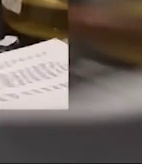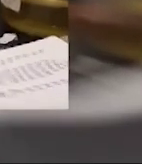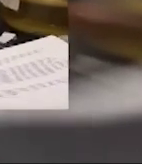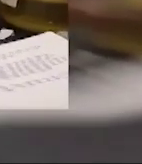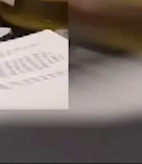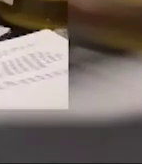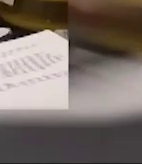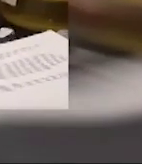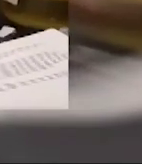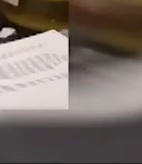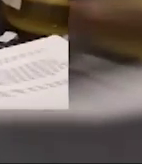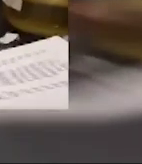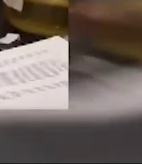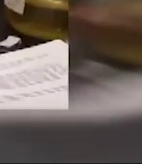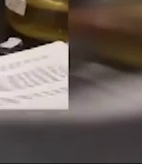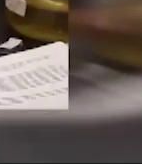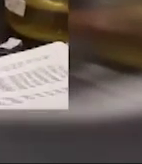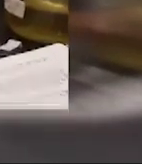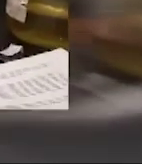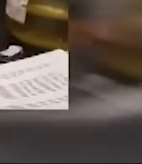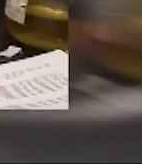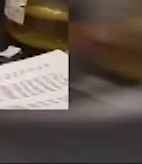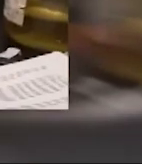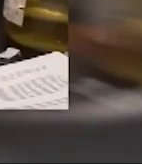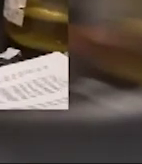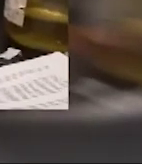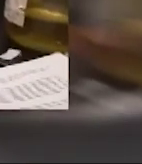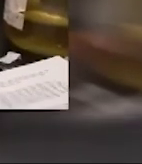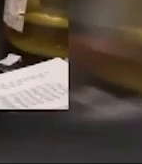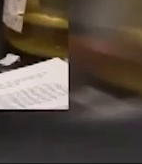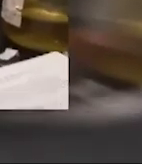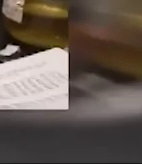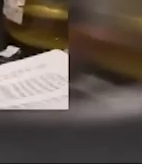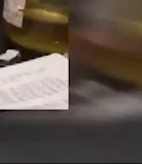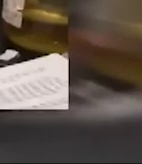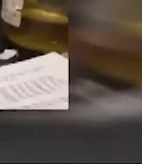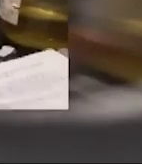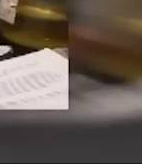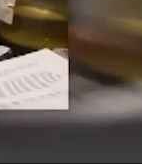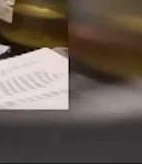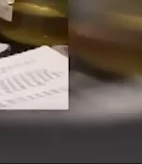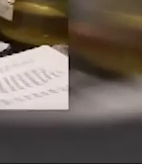azul oscuro, para regresar de nuevo al transparente. Este proceso se dará